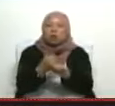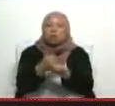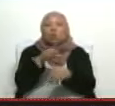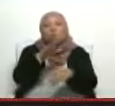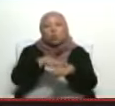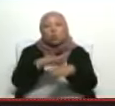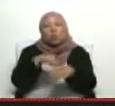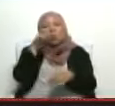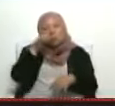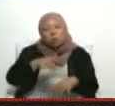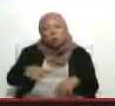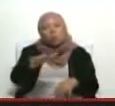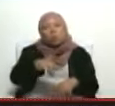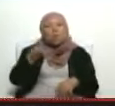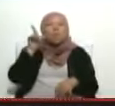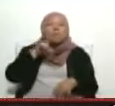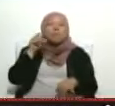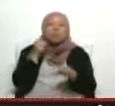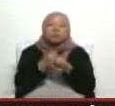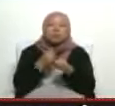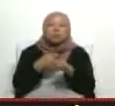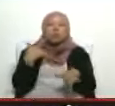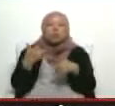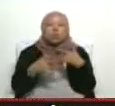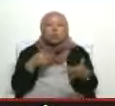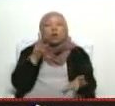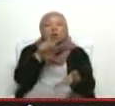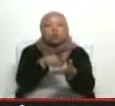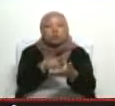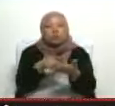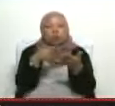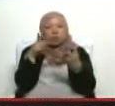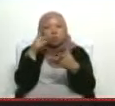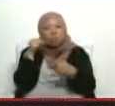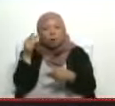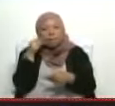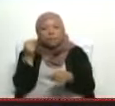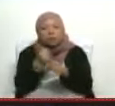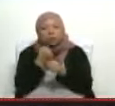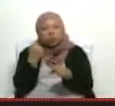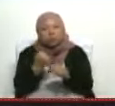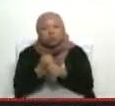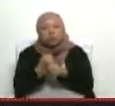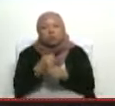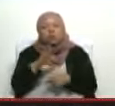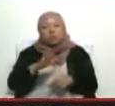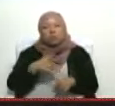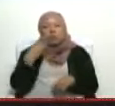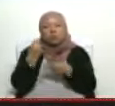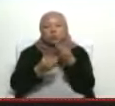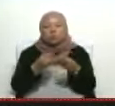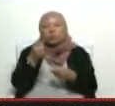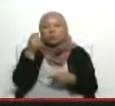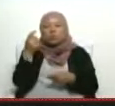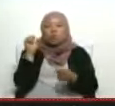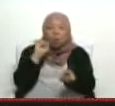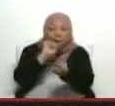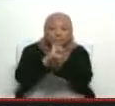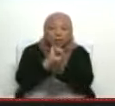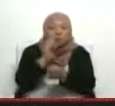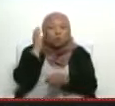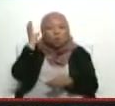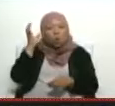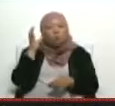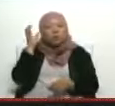porque baje el Espíritu Santo. No, ellos estaban era orando por el Espíritu Santo. Y por eso los detuvieron. Son presos de